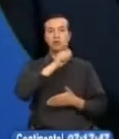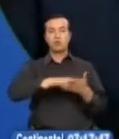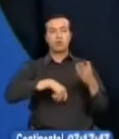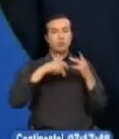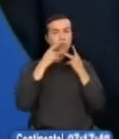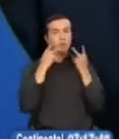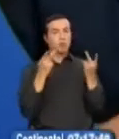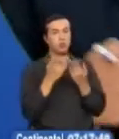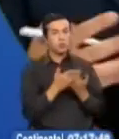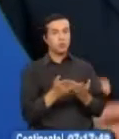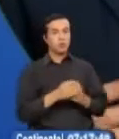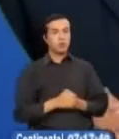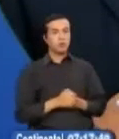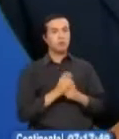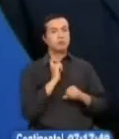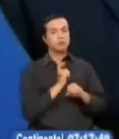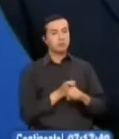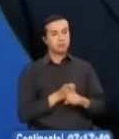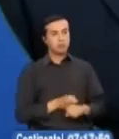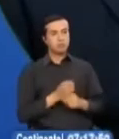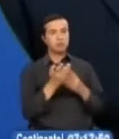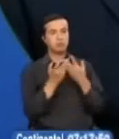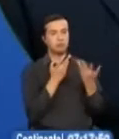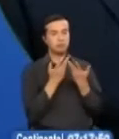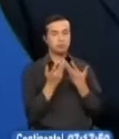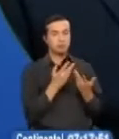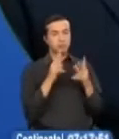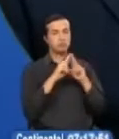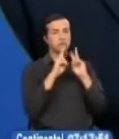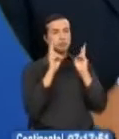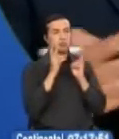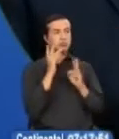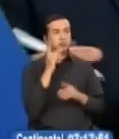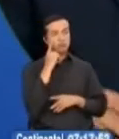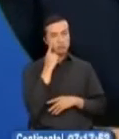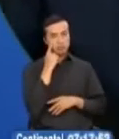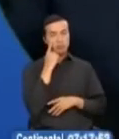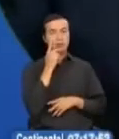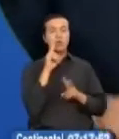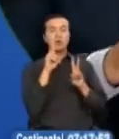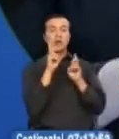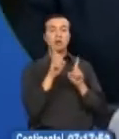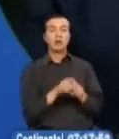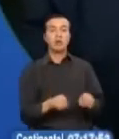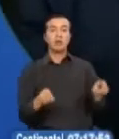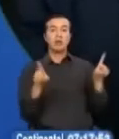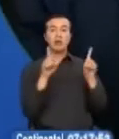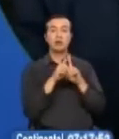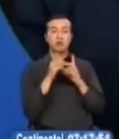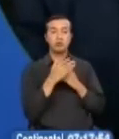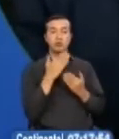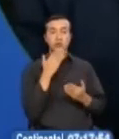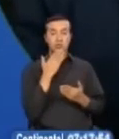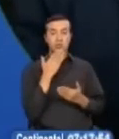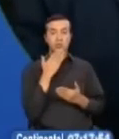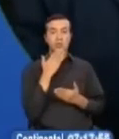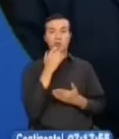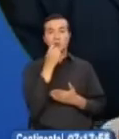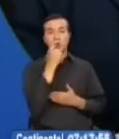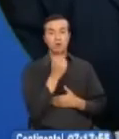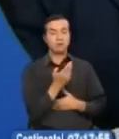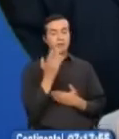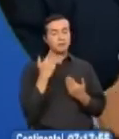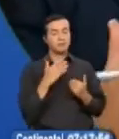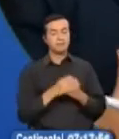con puntualizaciones pertinentes respecto a los resultados de la subasta inversa corporativa de medicamentos